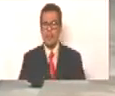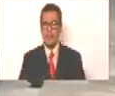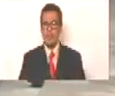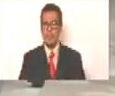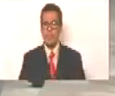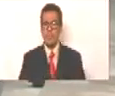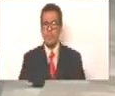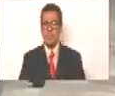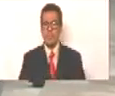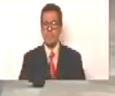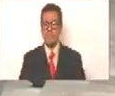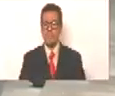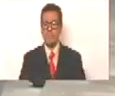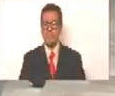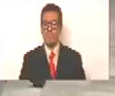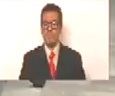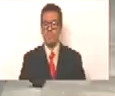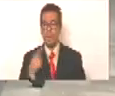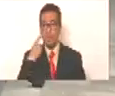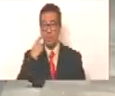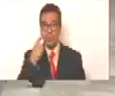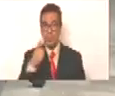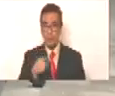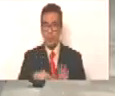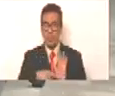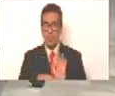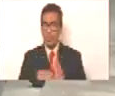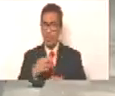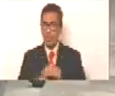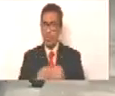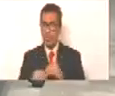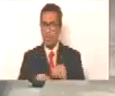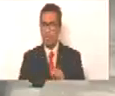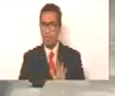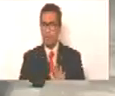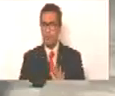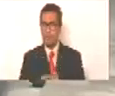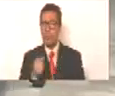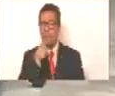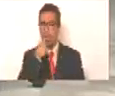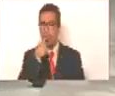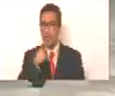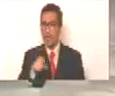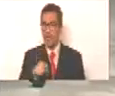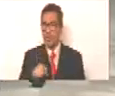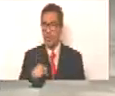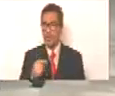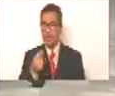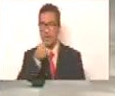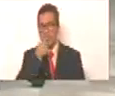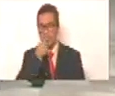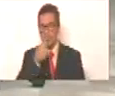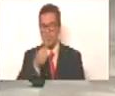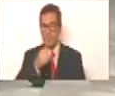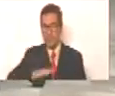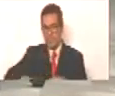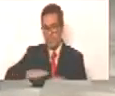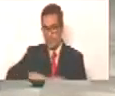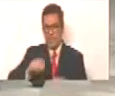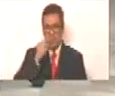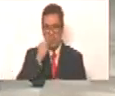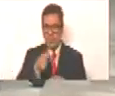Como vimos unas imágenes, cómo le sacaba un caramelo a un niño, una galletica. Un niño le dio una galletica